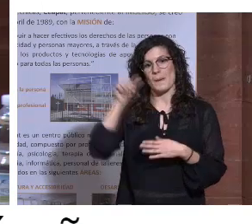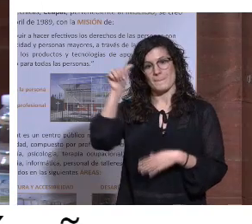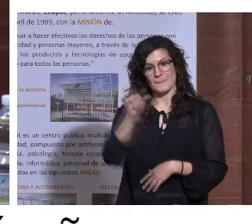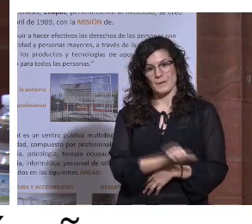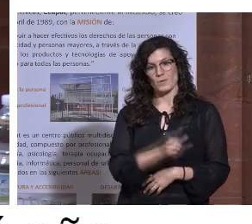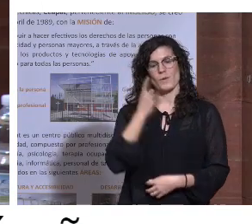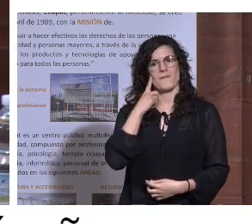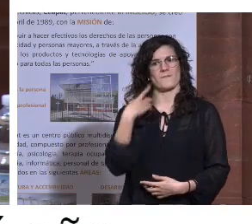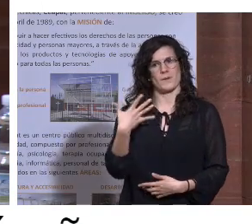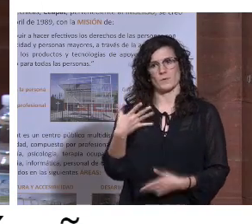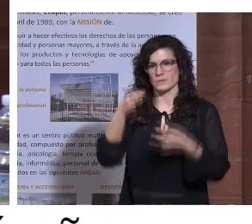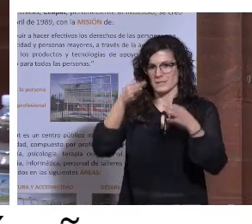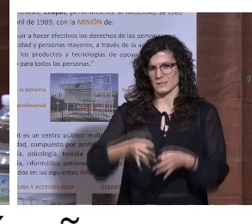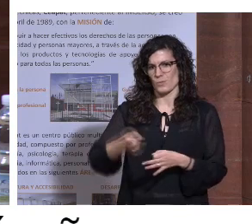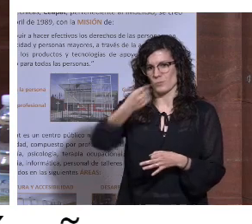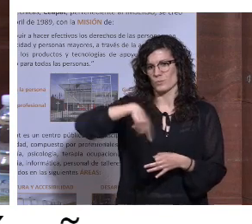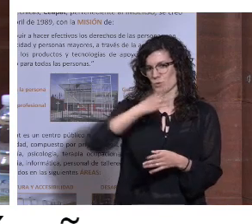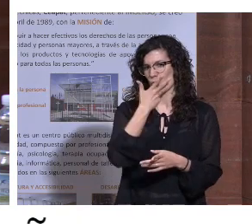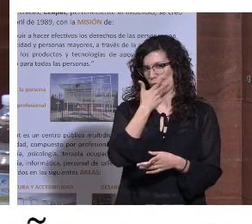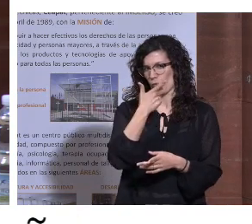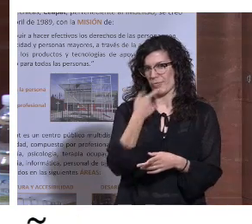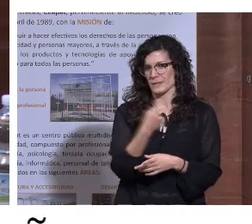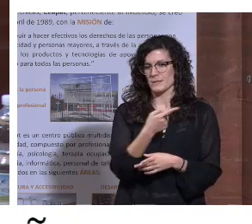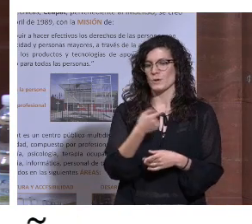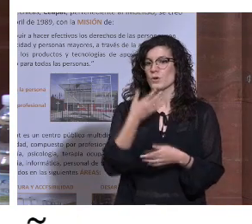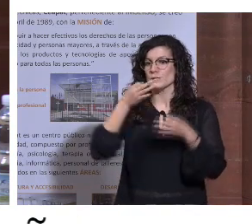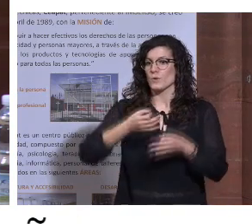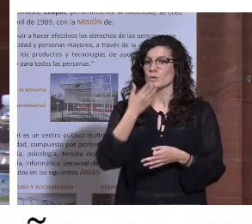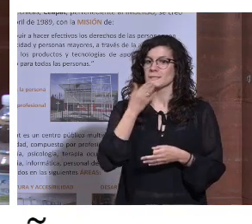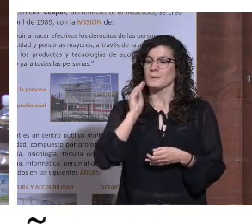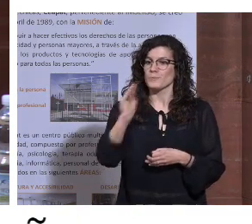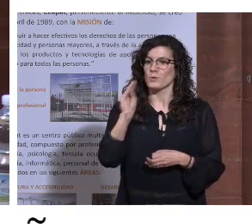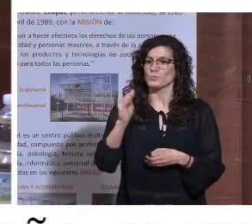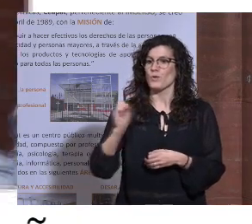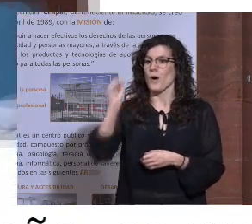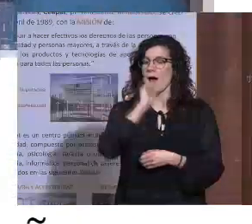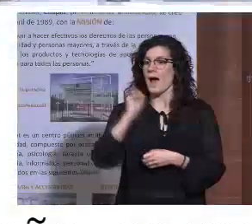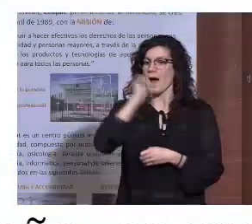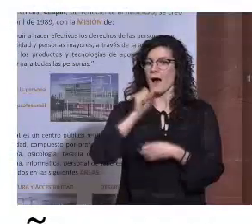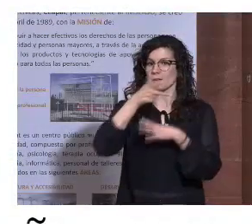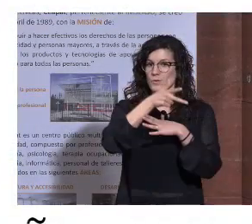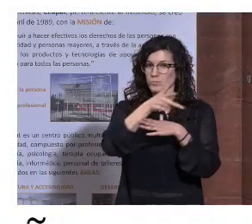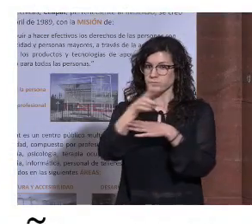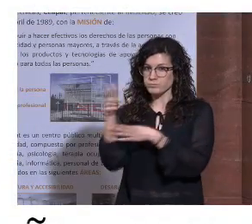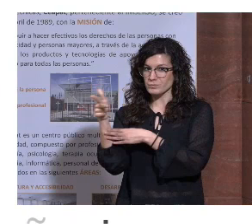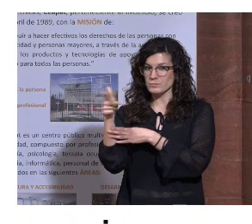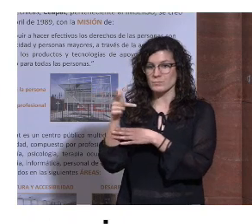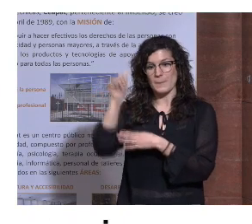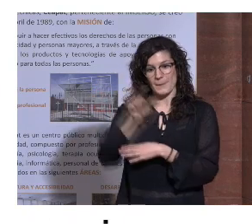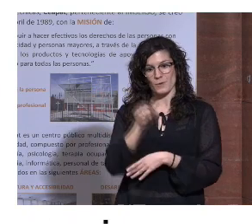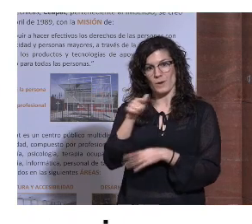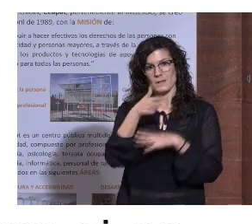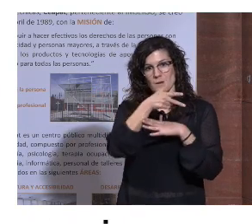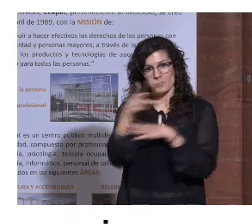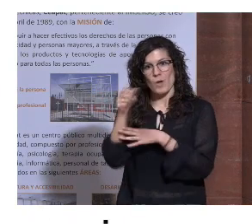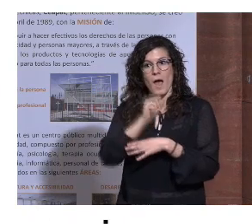es una película famosa, seguramente que muchos de vosotros la conocéis, pero si os pregunto en qué año se filmó esta película, pues